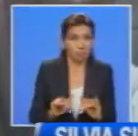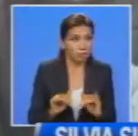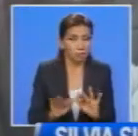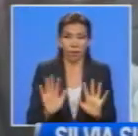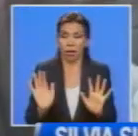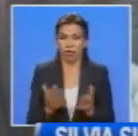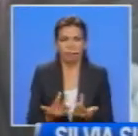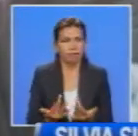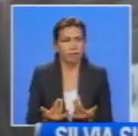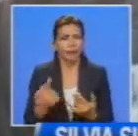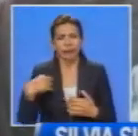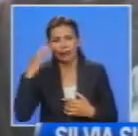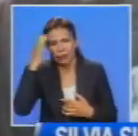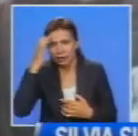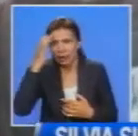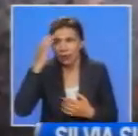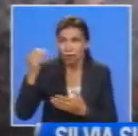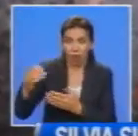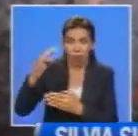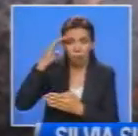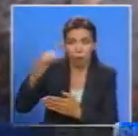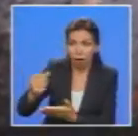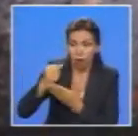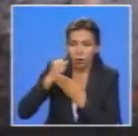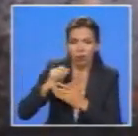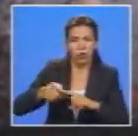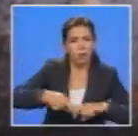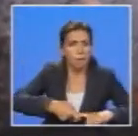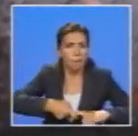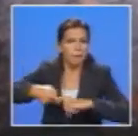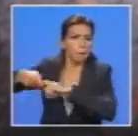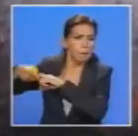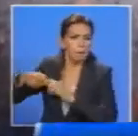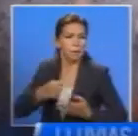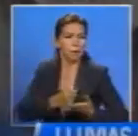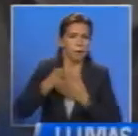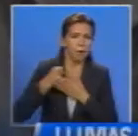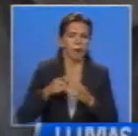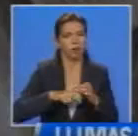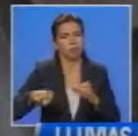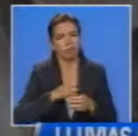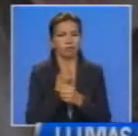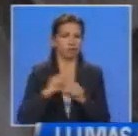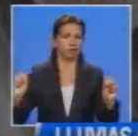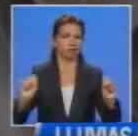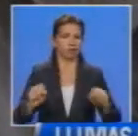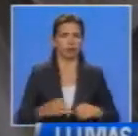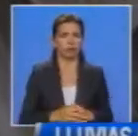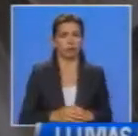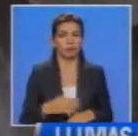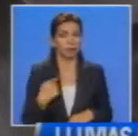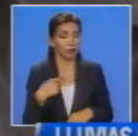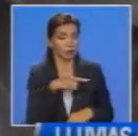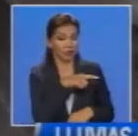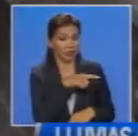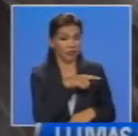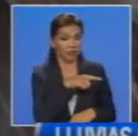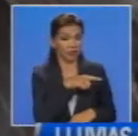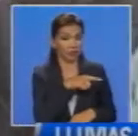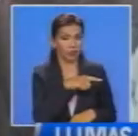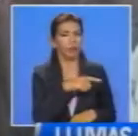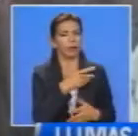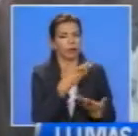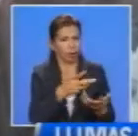nos ayudó bastante y ahorita ya estoy en la grulla. Los daños aún no fueron cuantificados, pero sí se podía evidenciar la magnitud del